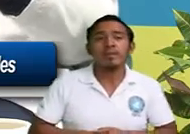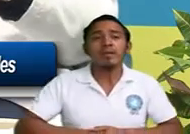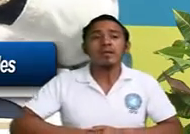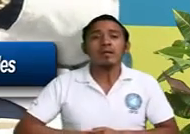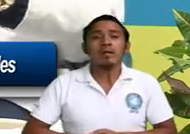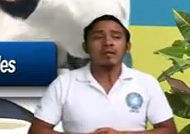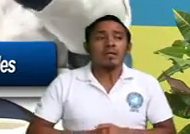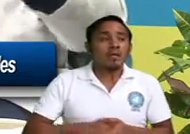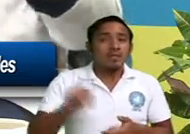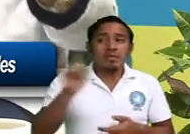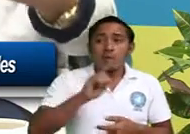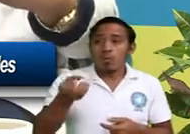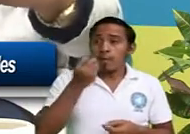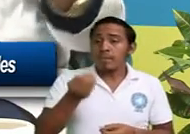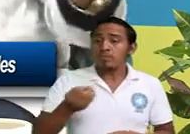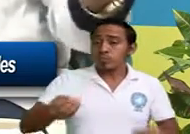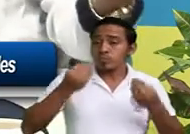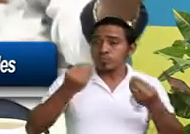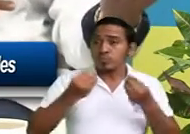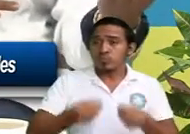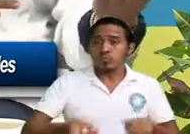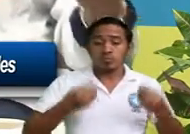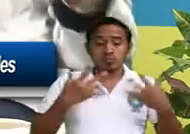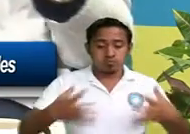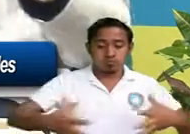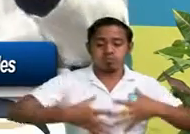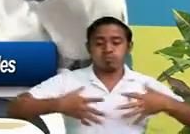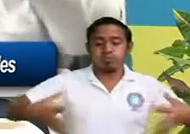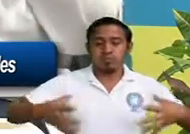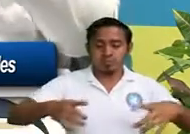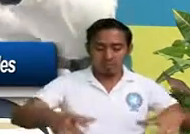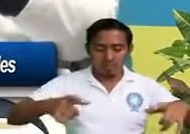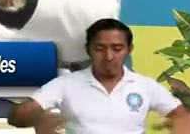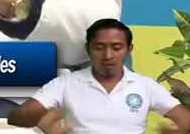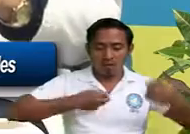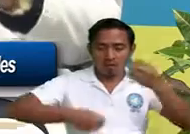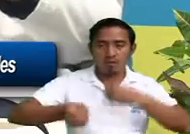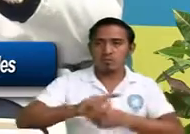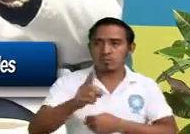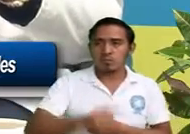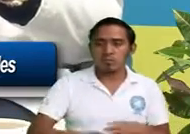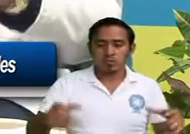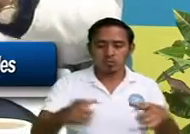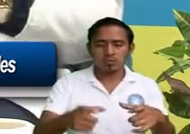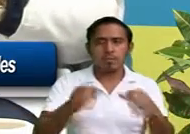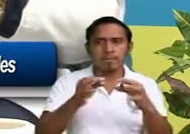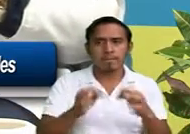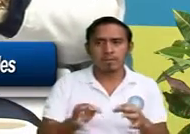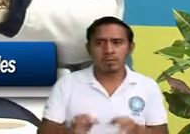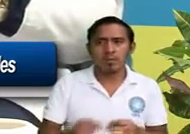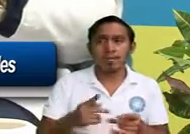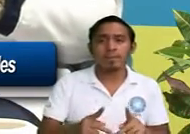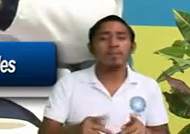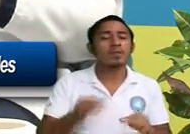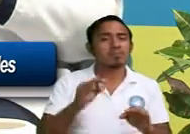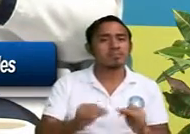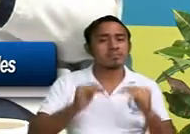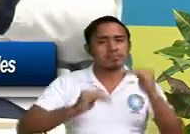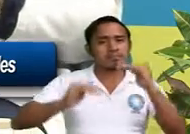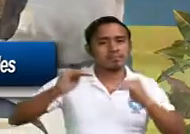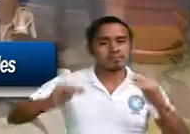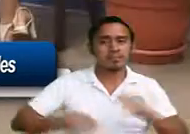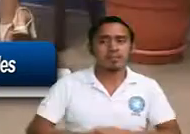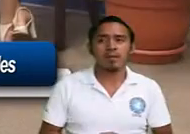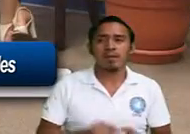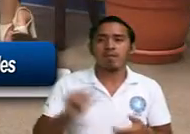es no comer el montón por dos o tres personas, sino comer una porción de una persona, pero con alimentos balanceados.